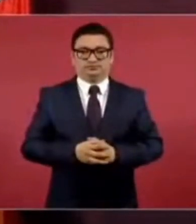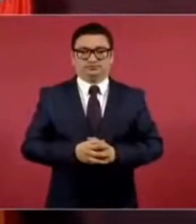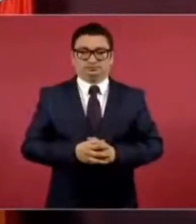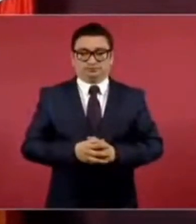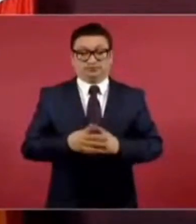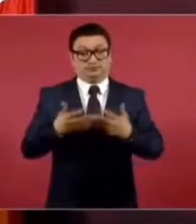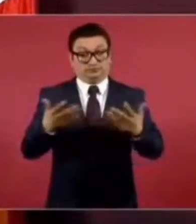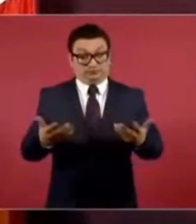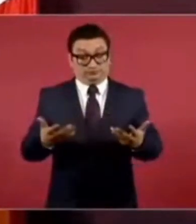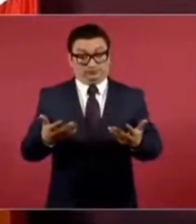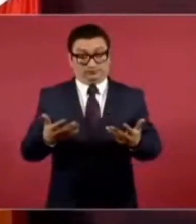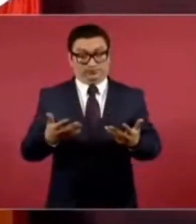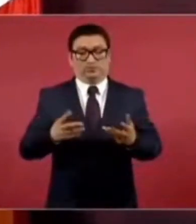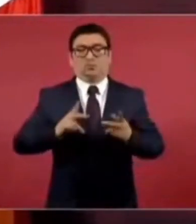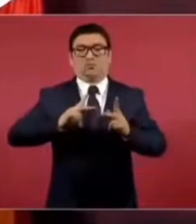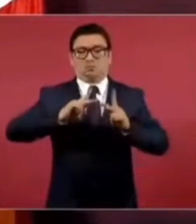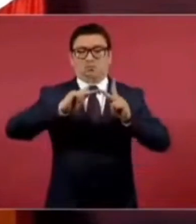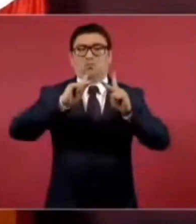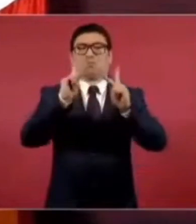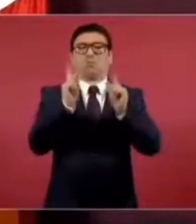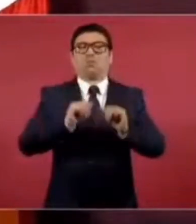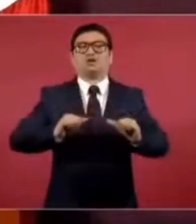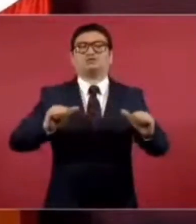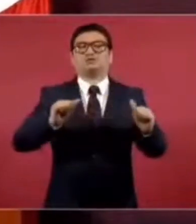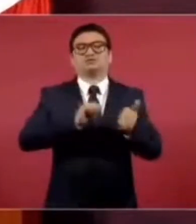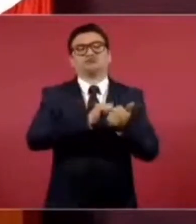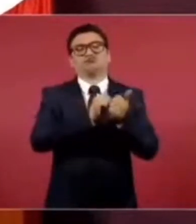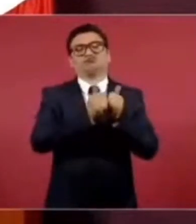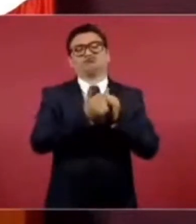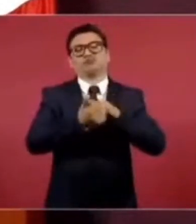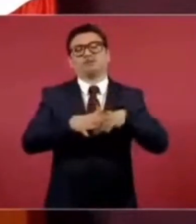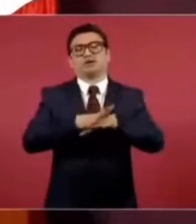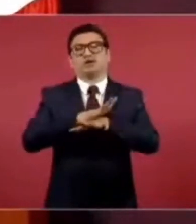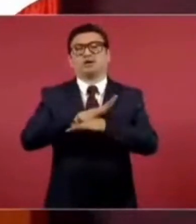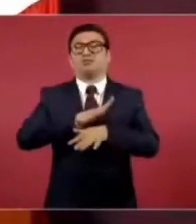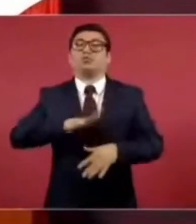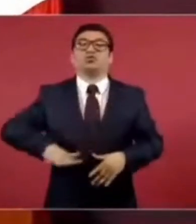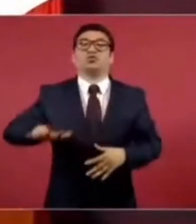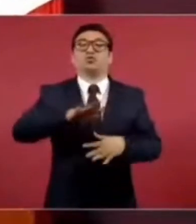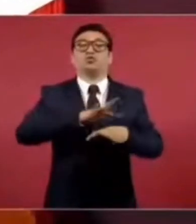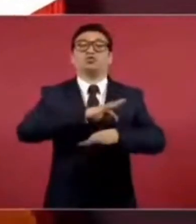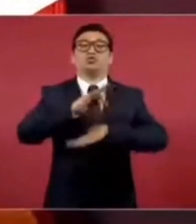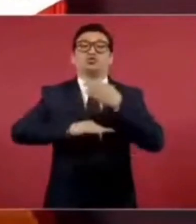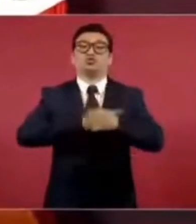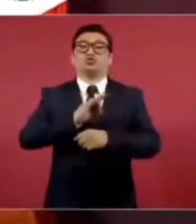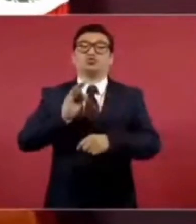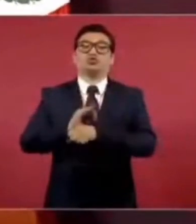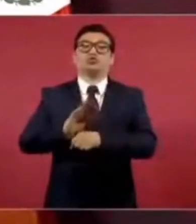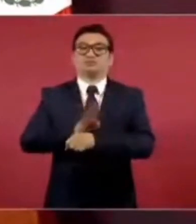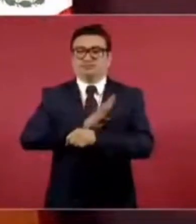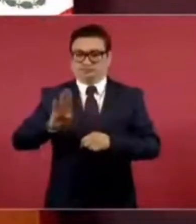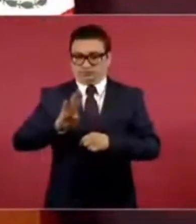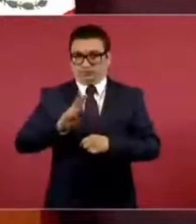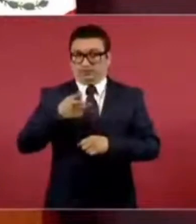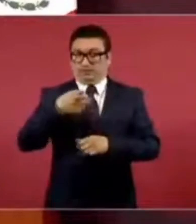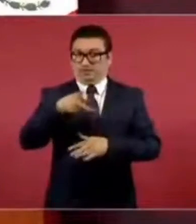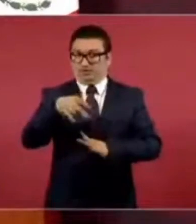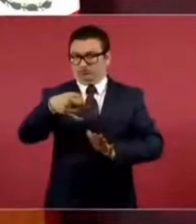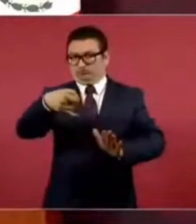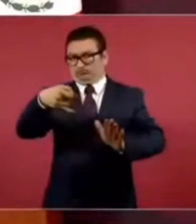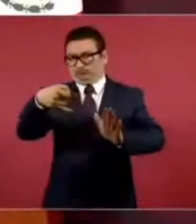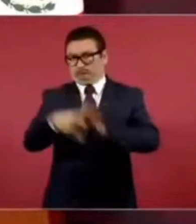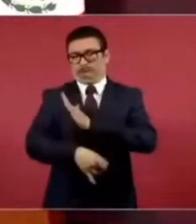Es pacífico, nos conviene a todos, pero es profundo, es